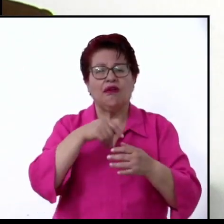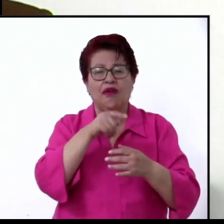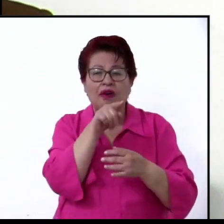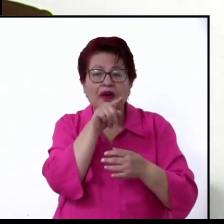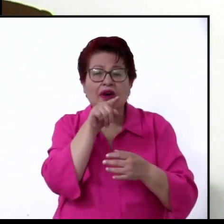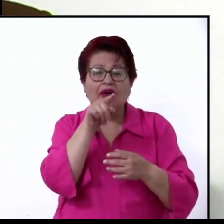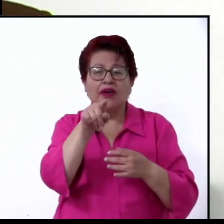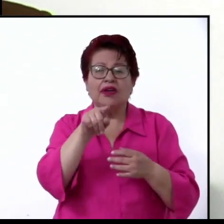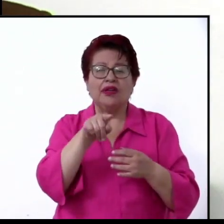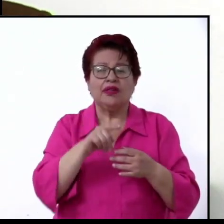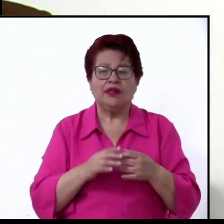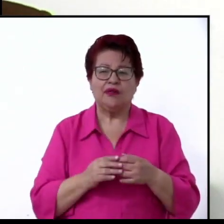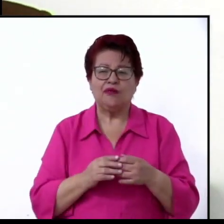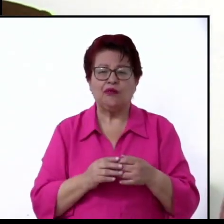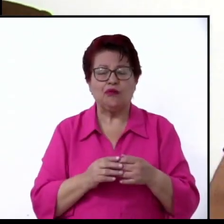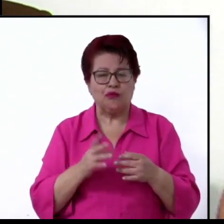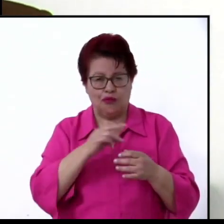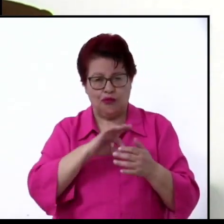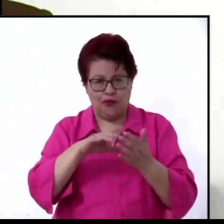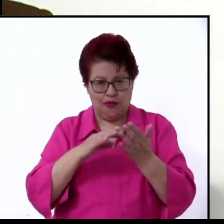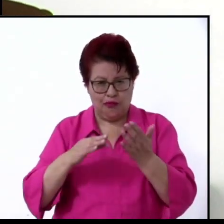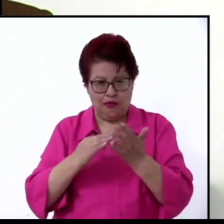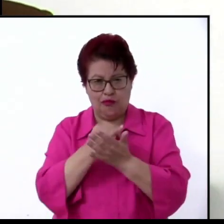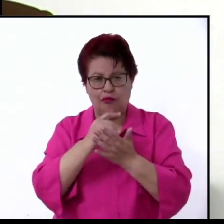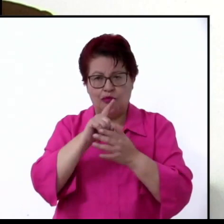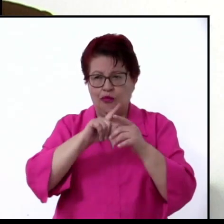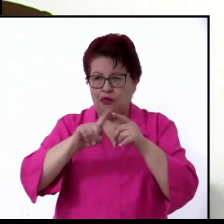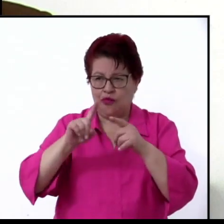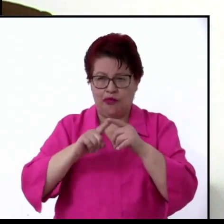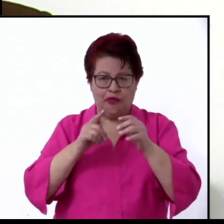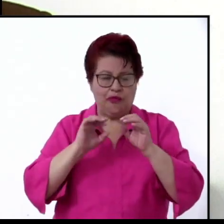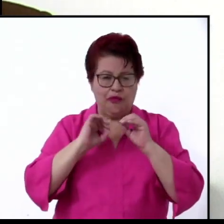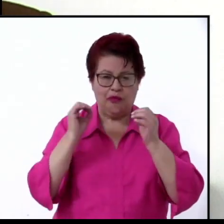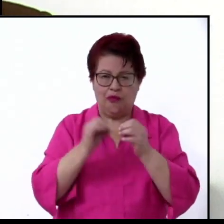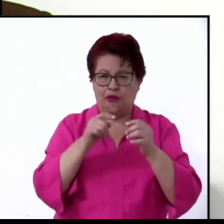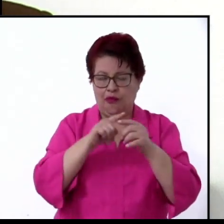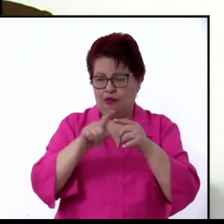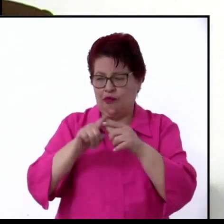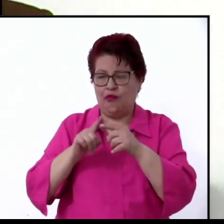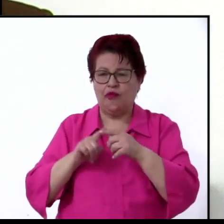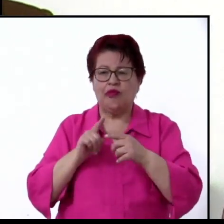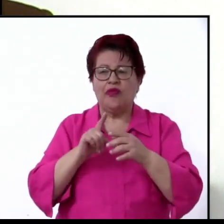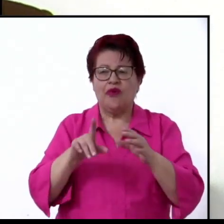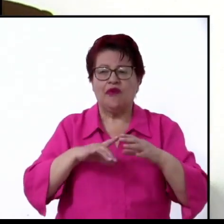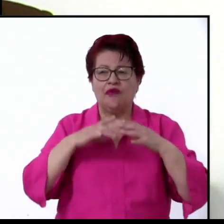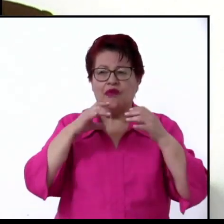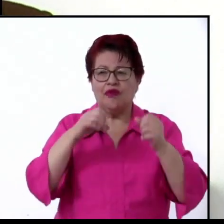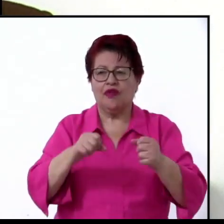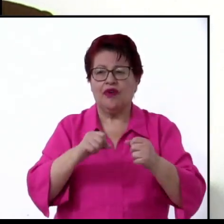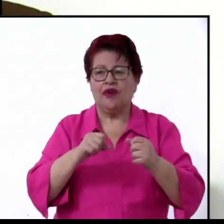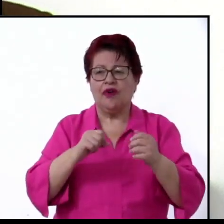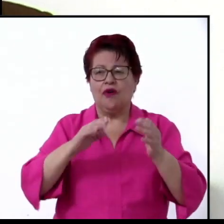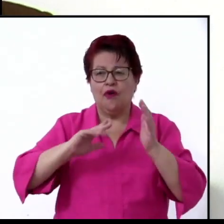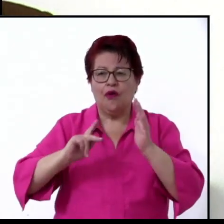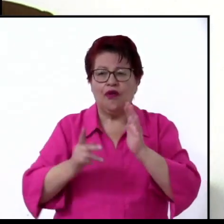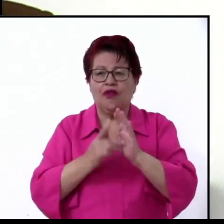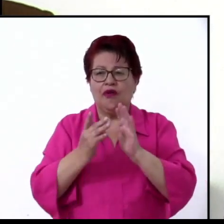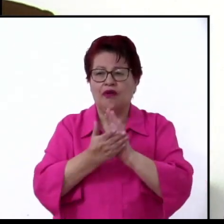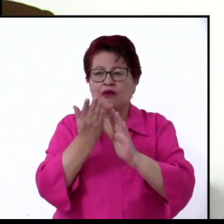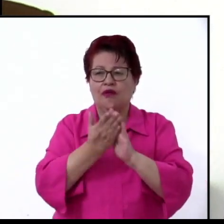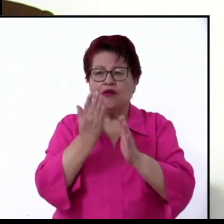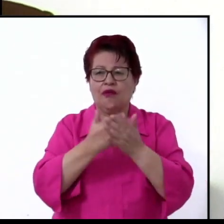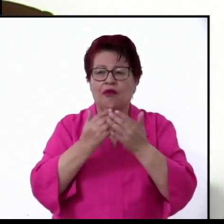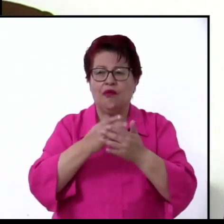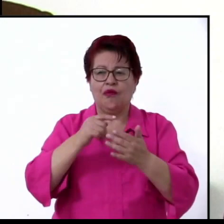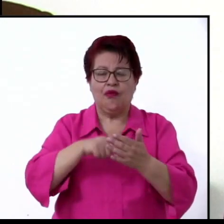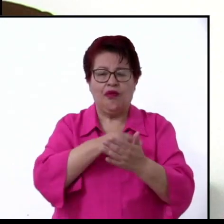ahí determinamos en colaboración con diversas dependencias fortalecer, reconstruir un espacio